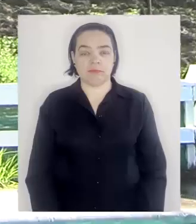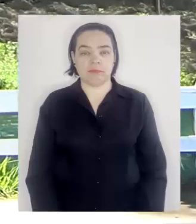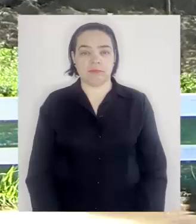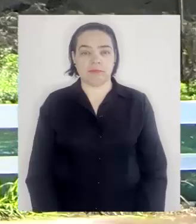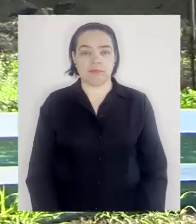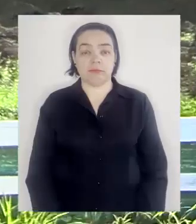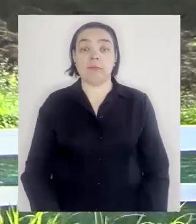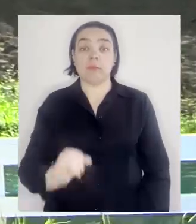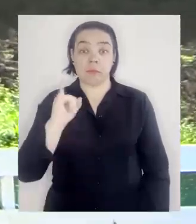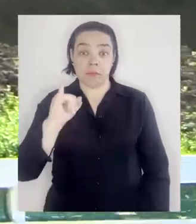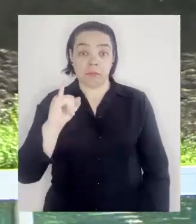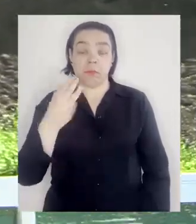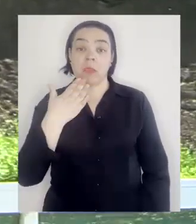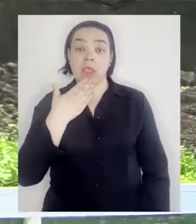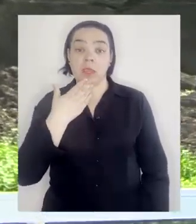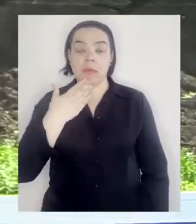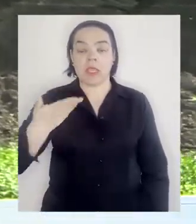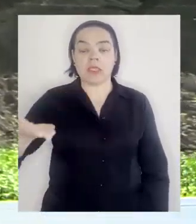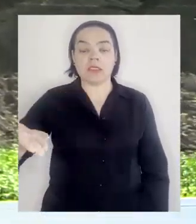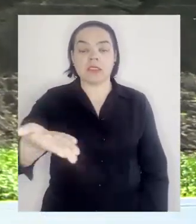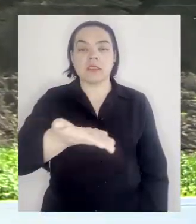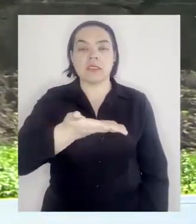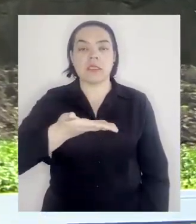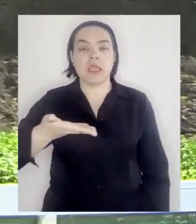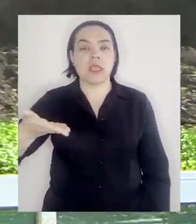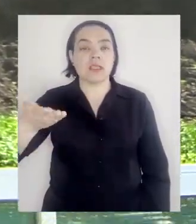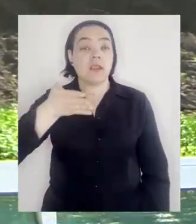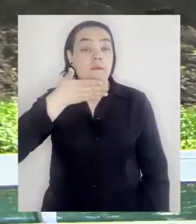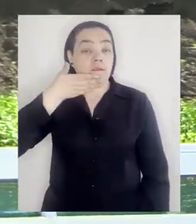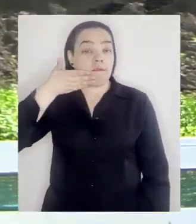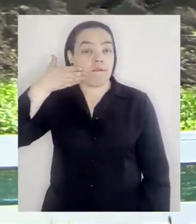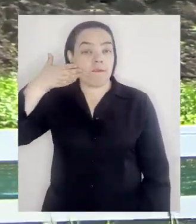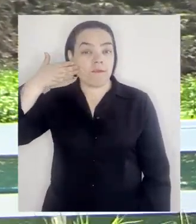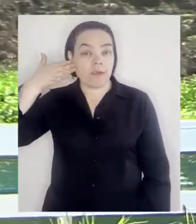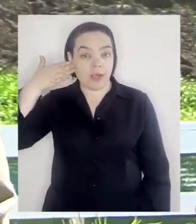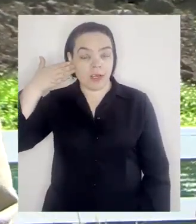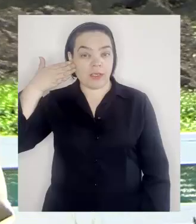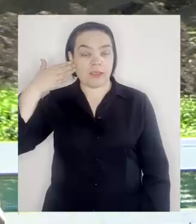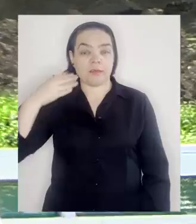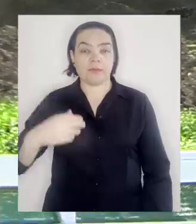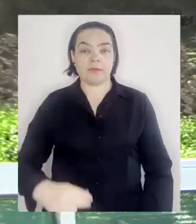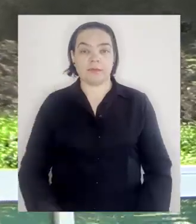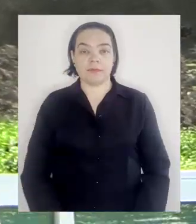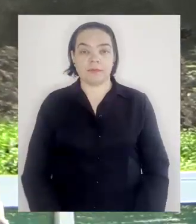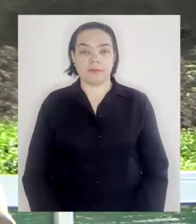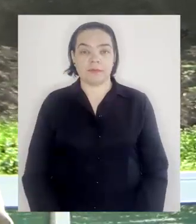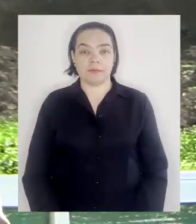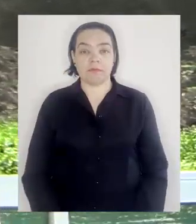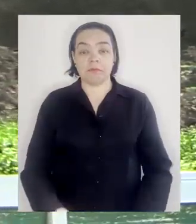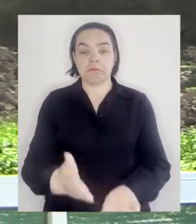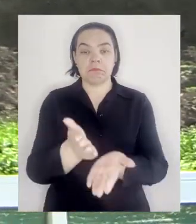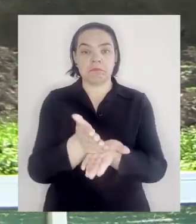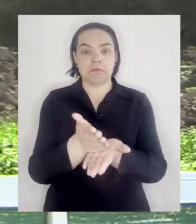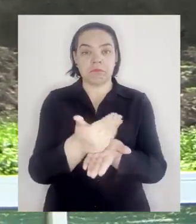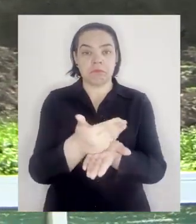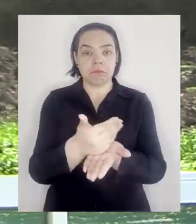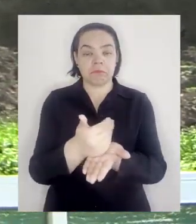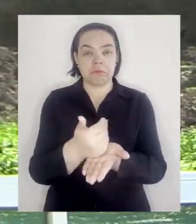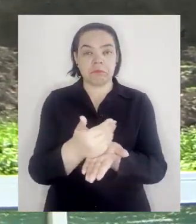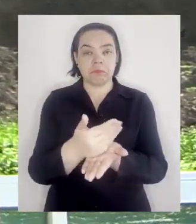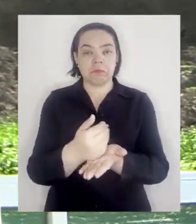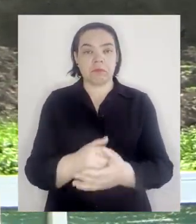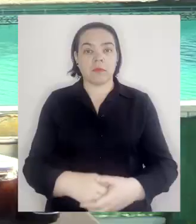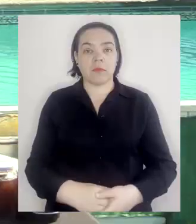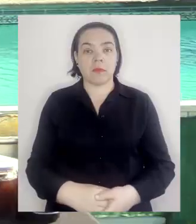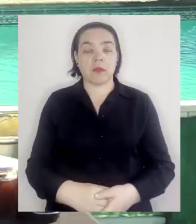bechamel. Como una salsa bechamel, la salsa blanca que usted llama, la salsa bechamel. Y tú puedes también incorporar